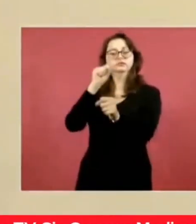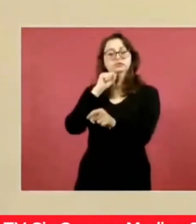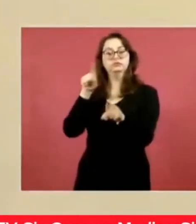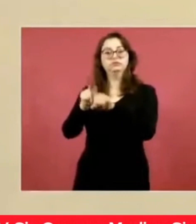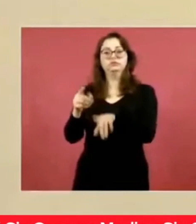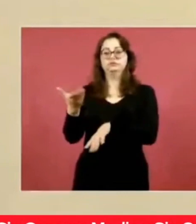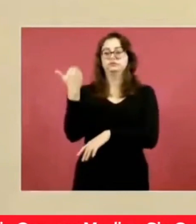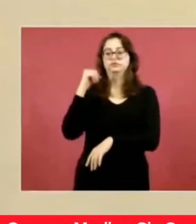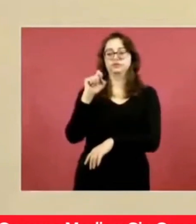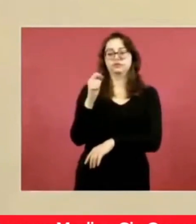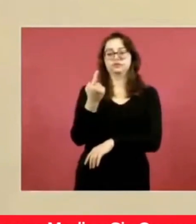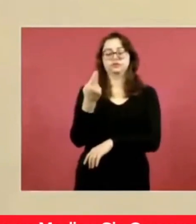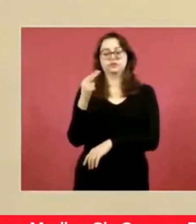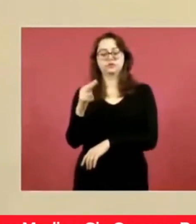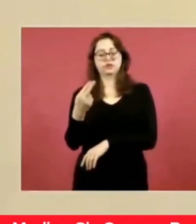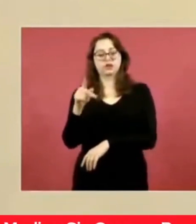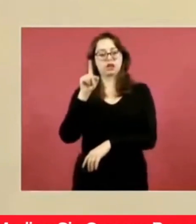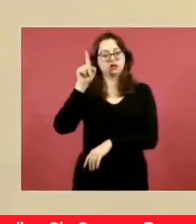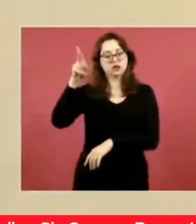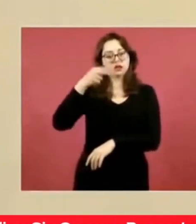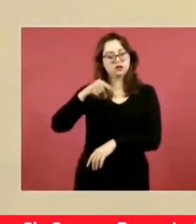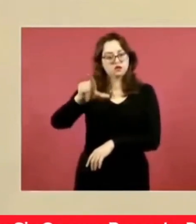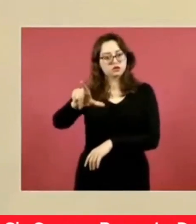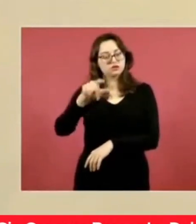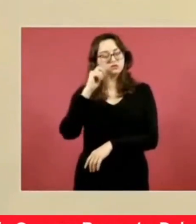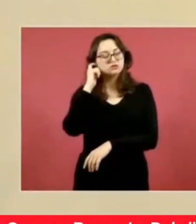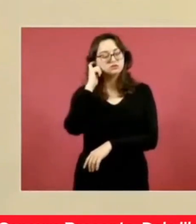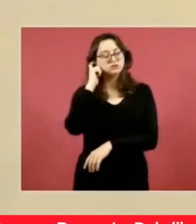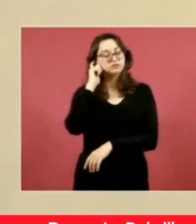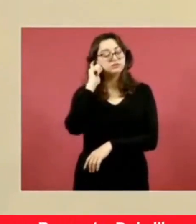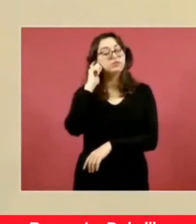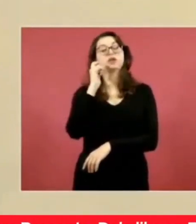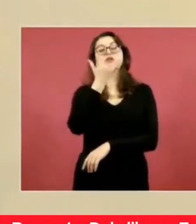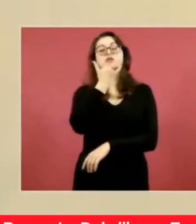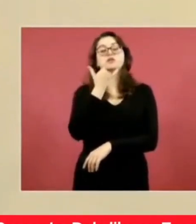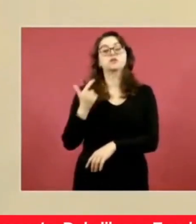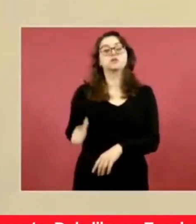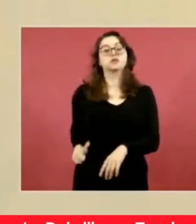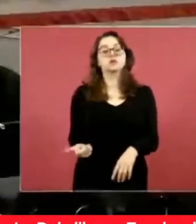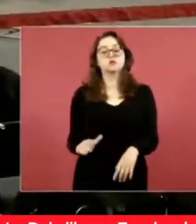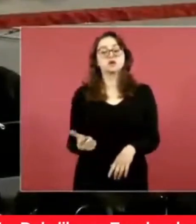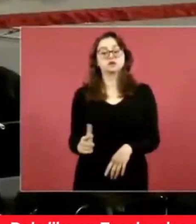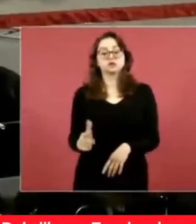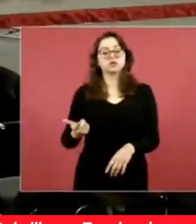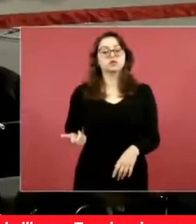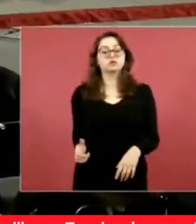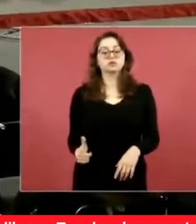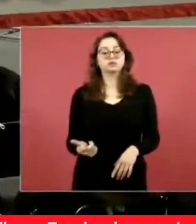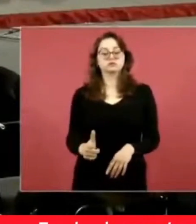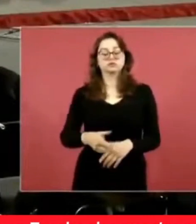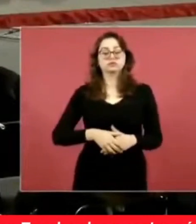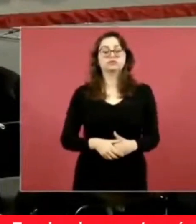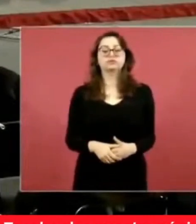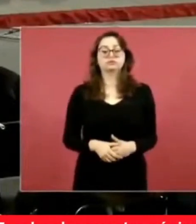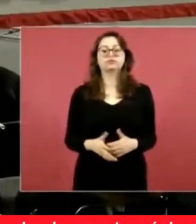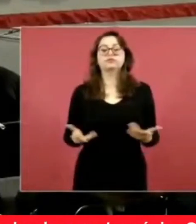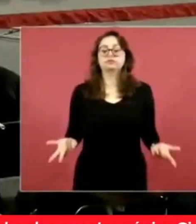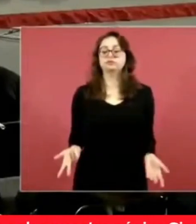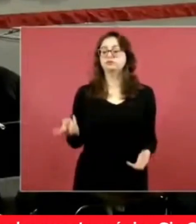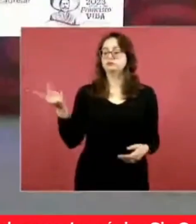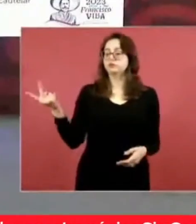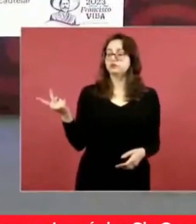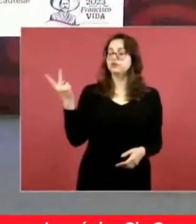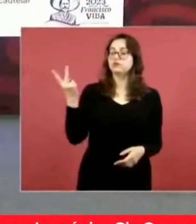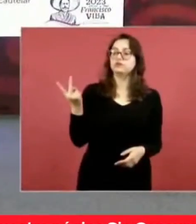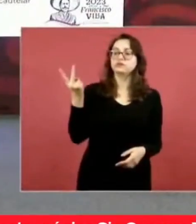noviembre en León Guanajuato de las de acuerdo a las investigaciones la víctima acompañada de un adolescente salía de una